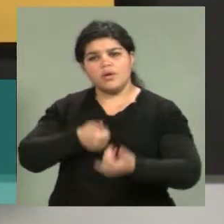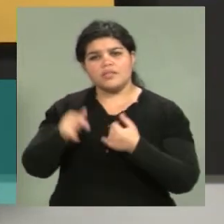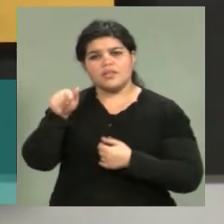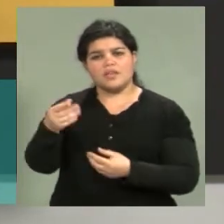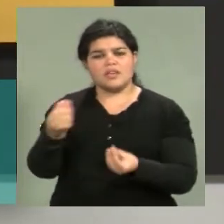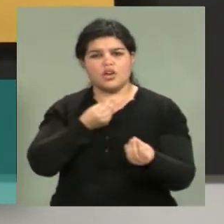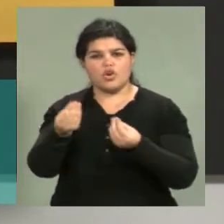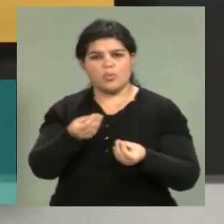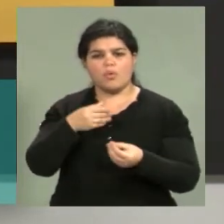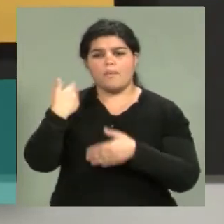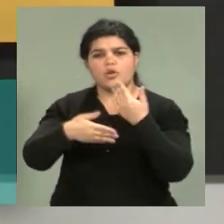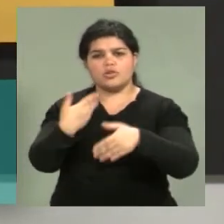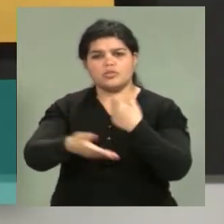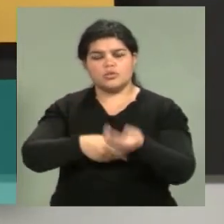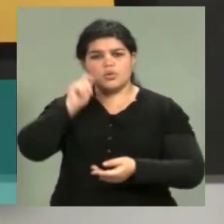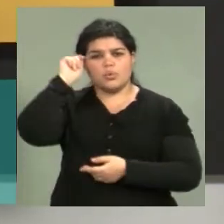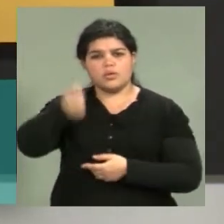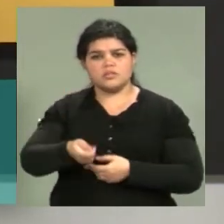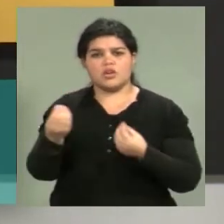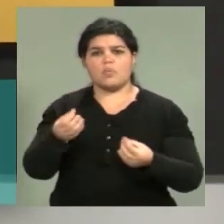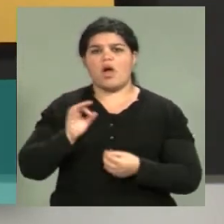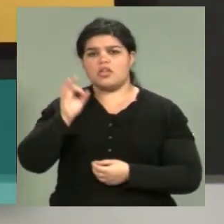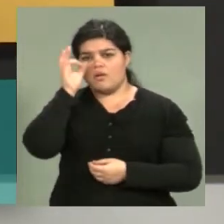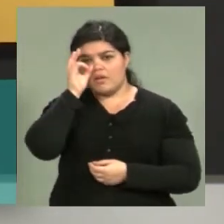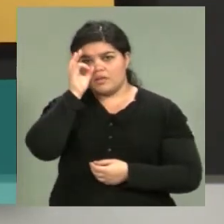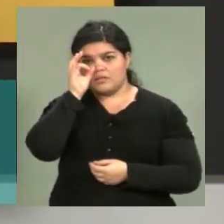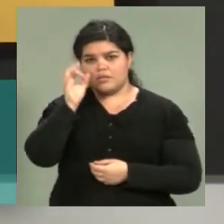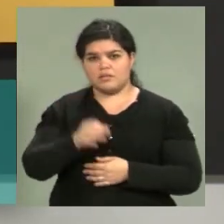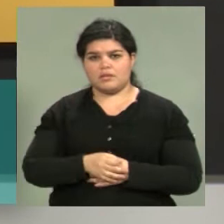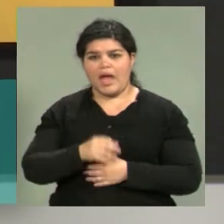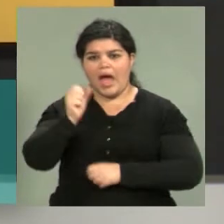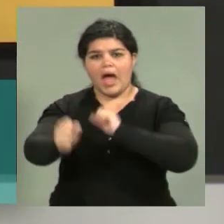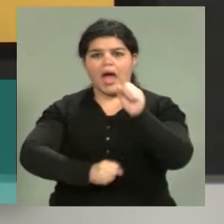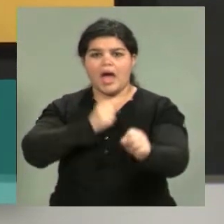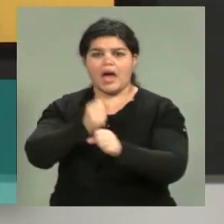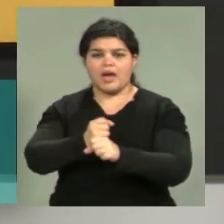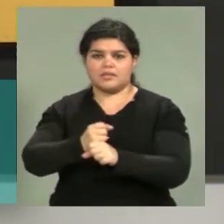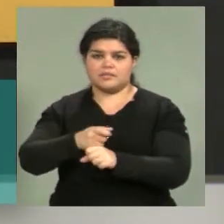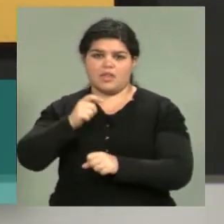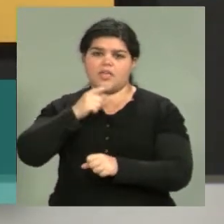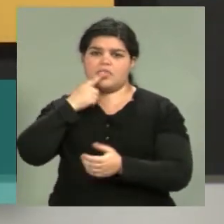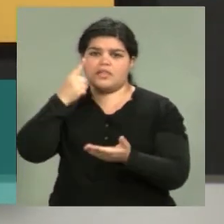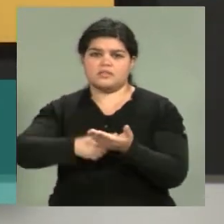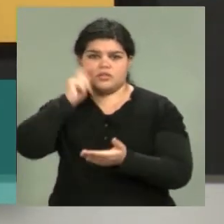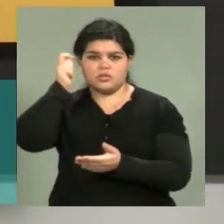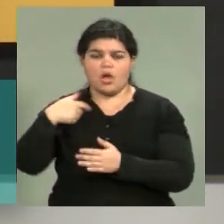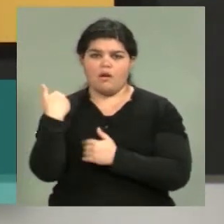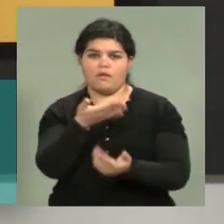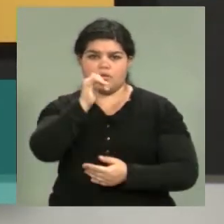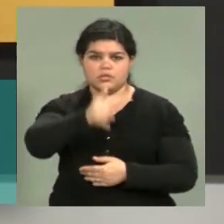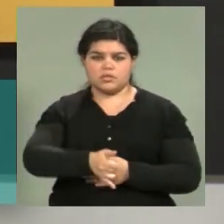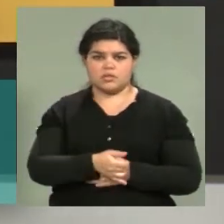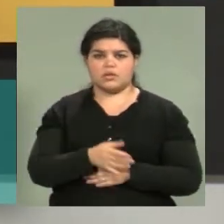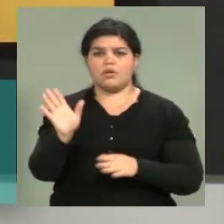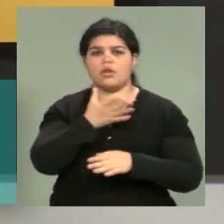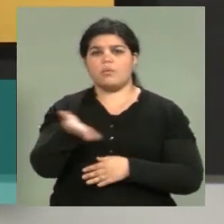el proceso judicial durante esos 20 años y hasta el momento de que la Corte fallara a favor de ellos. Adriana, buenas tardes. Fernanda